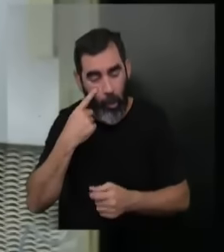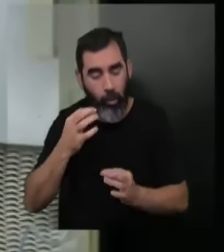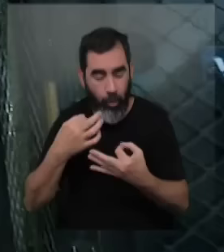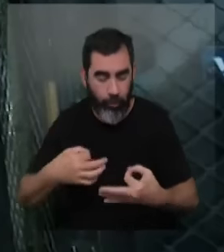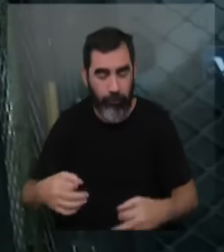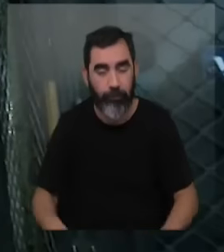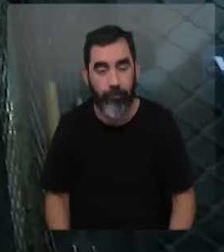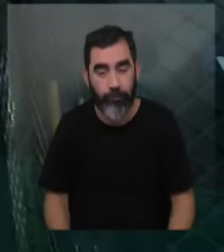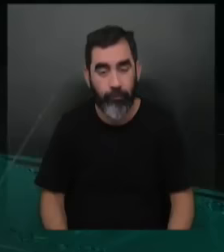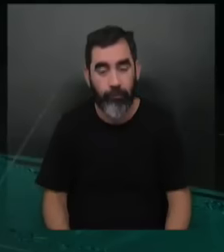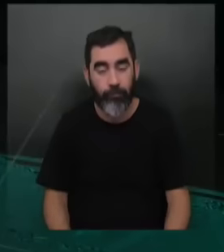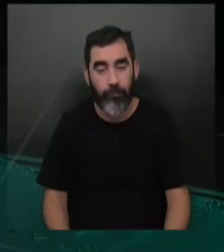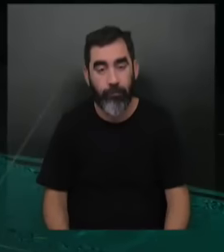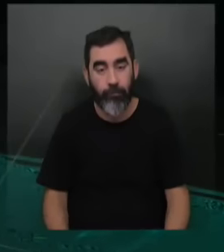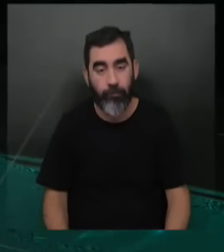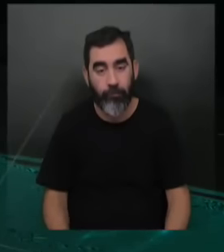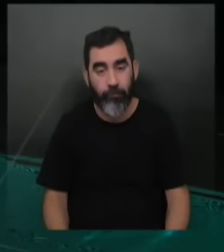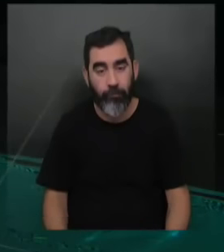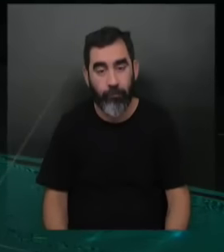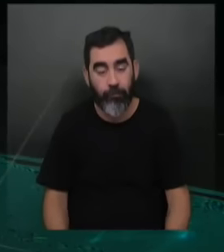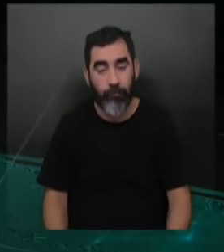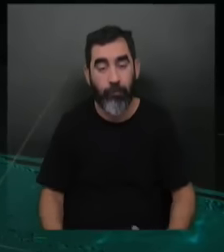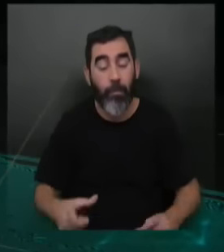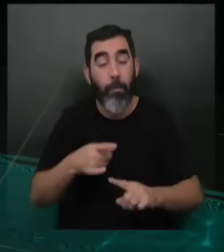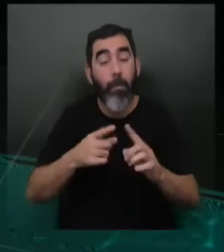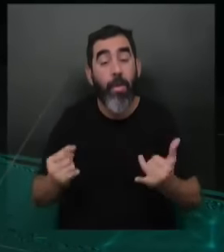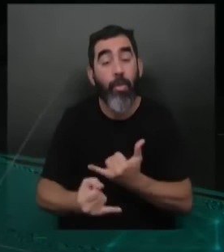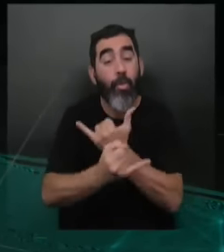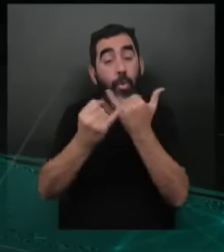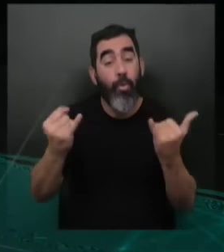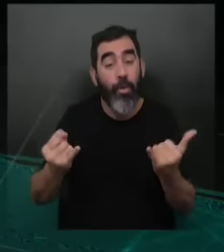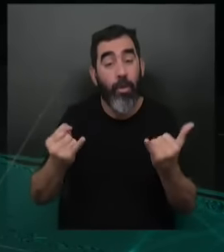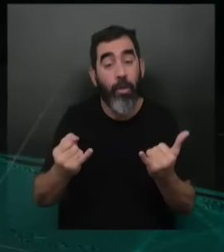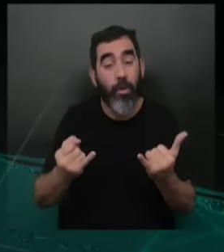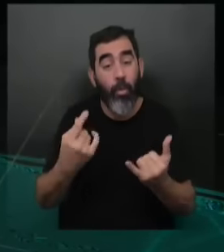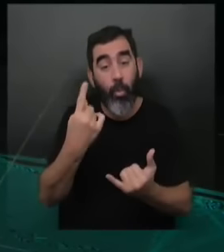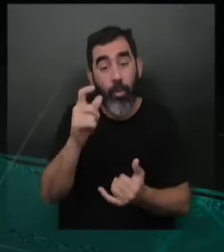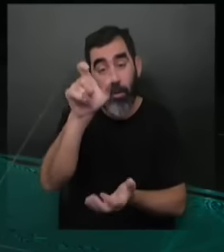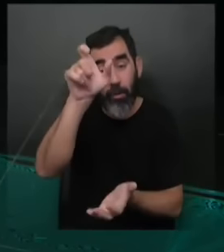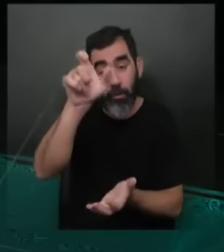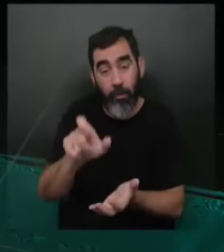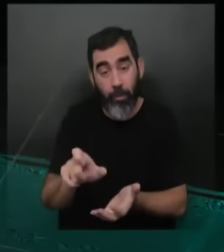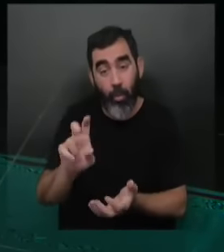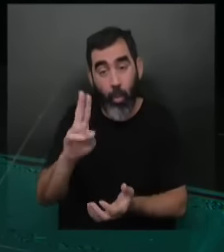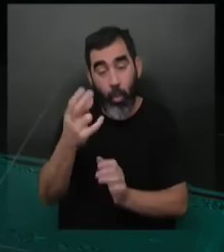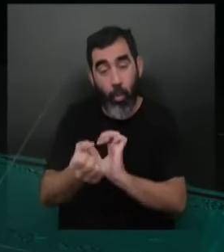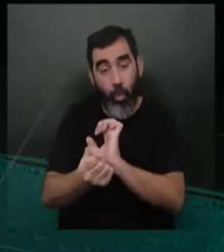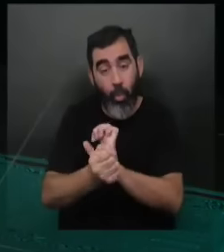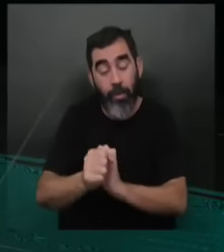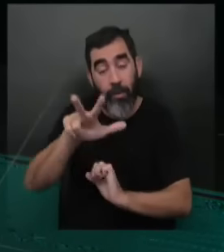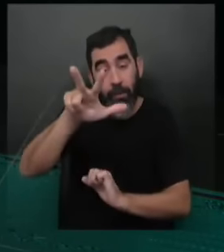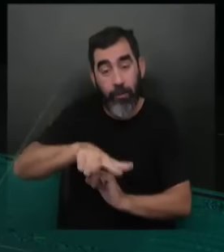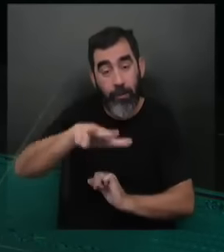la operativa se espera que este mediodía sea liberada una de las ciudadanas uruguayas detenidas desde hace TR